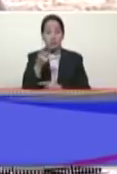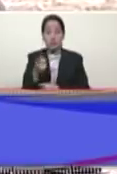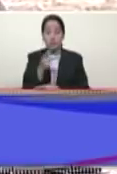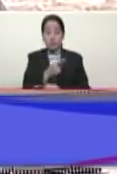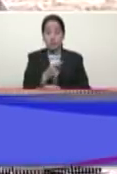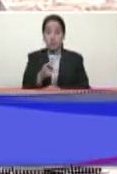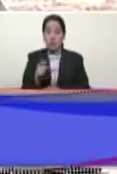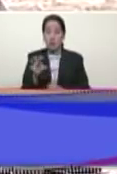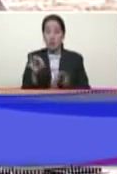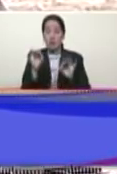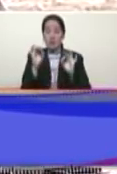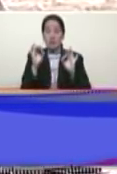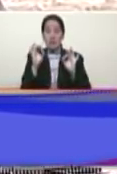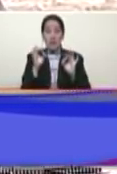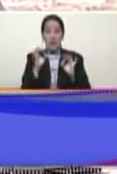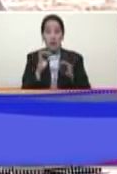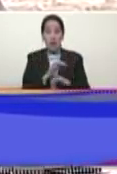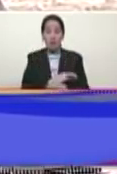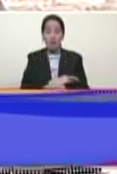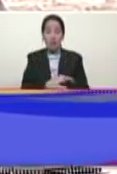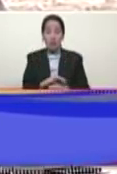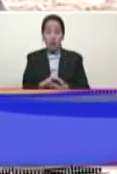de precaución en la frontera